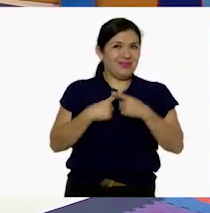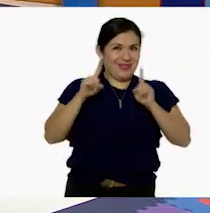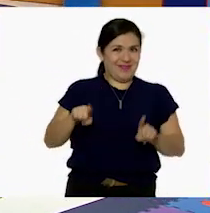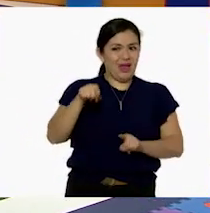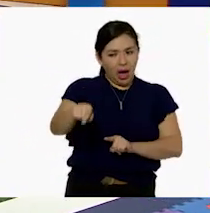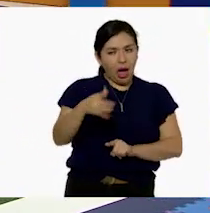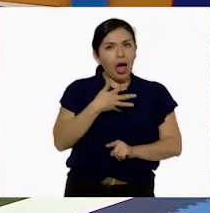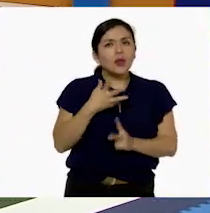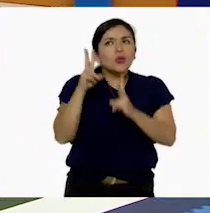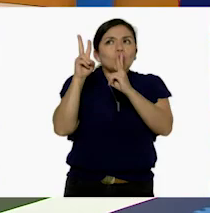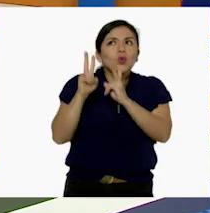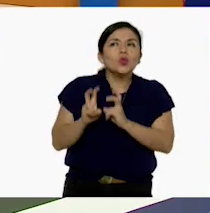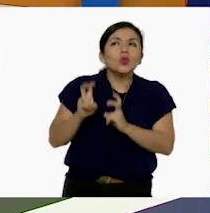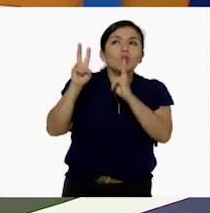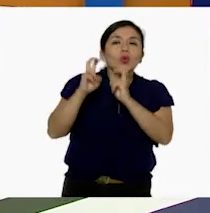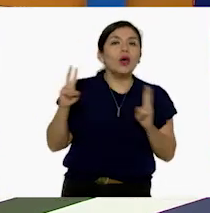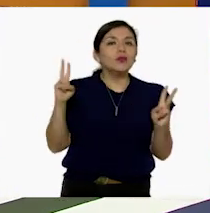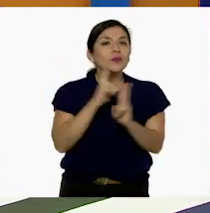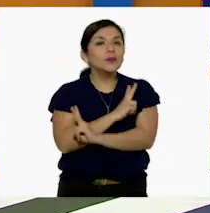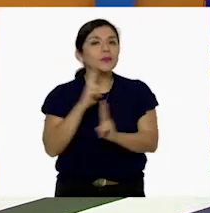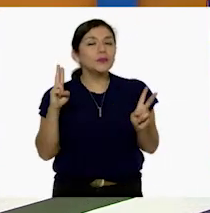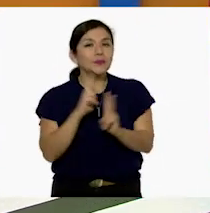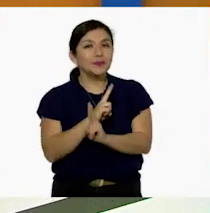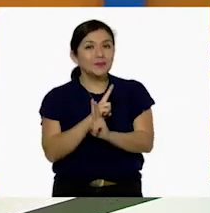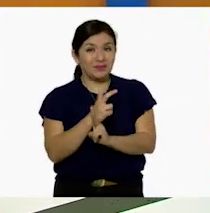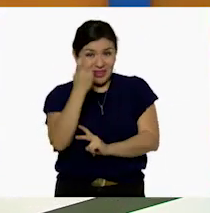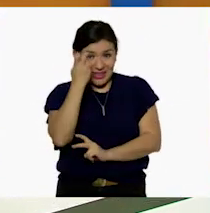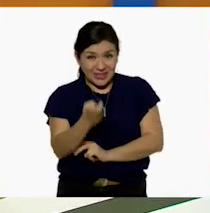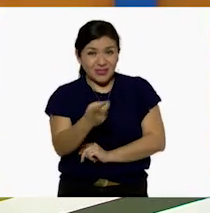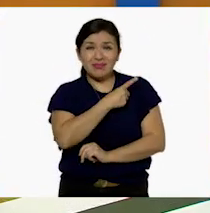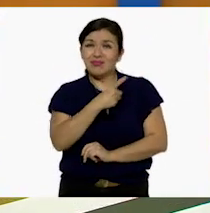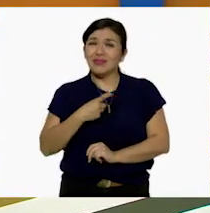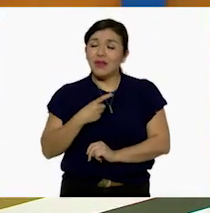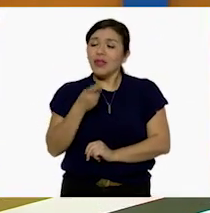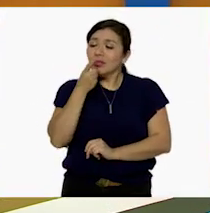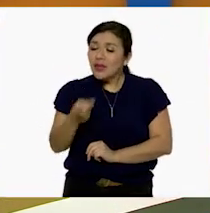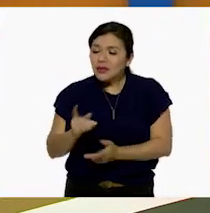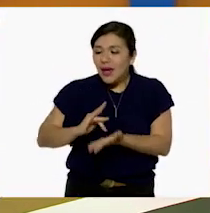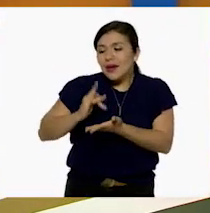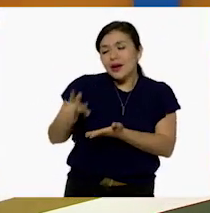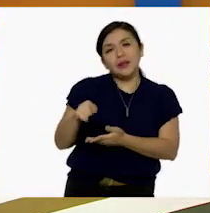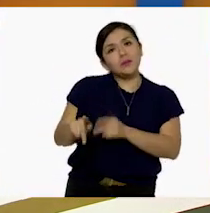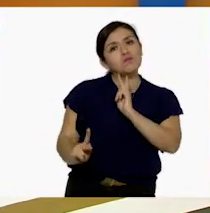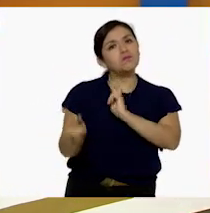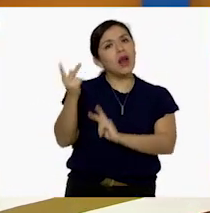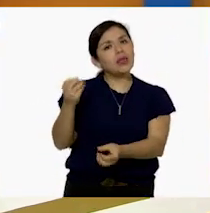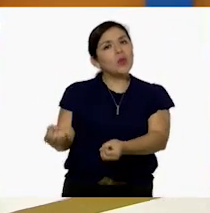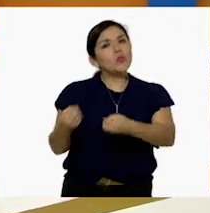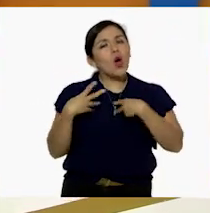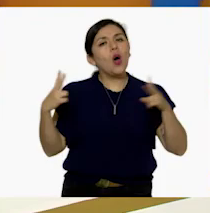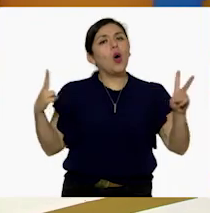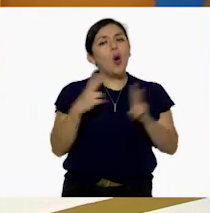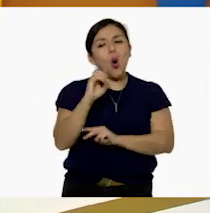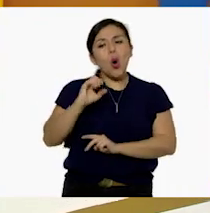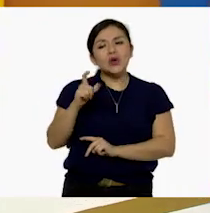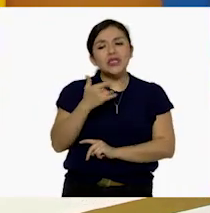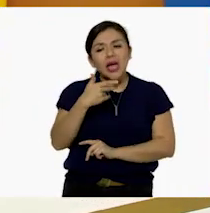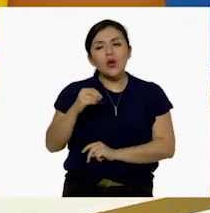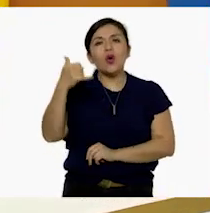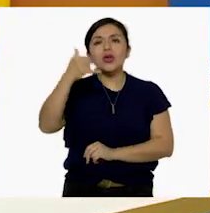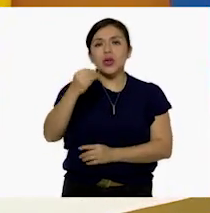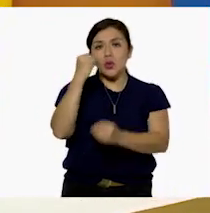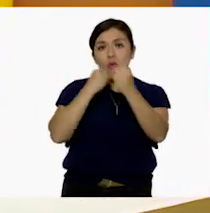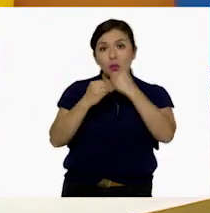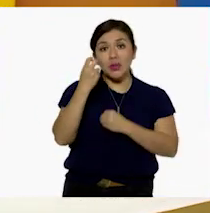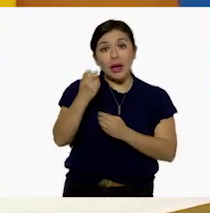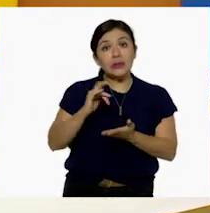pero absorben gases del aire. Tenemos mucho que agradecer a las plantas. Nos aportan oxígeno y alimento. De